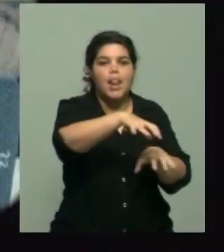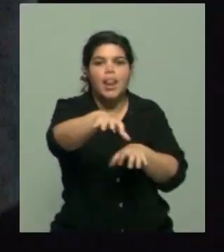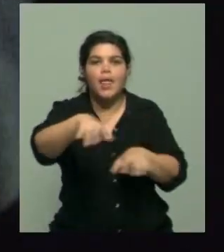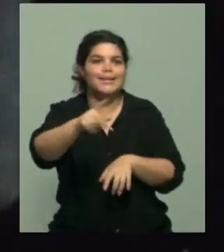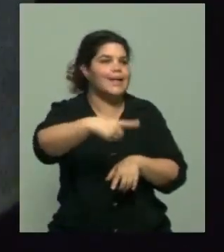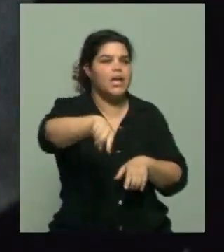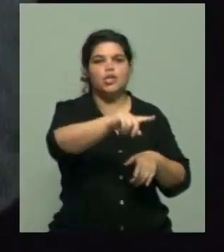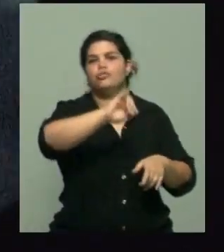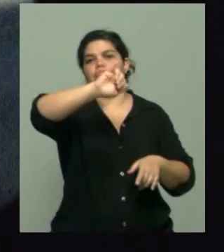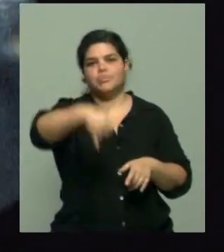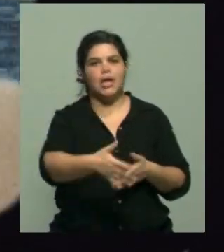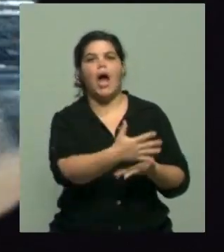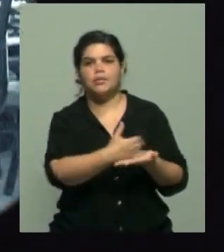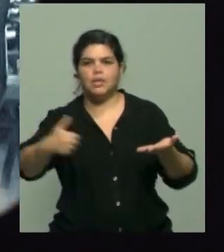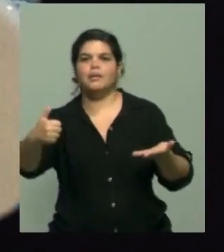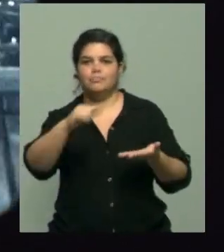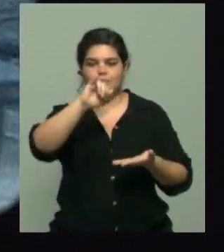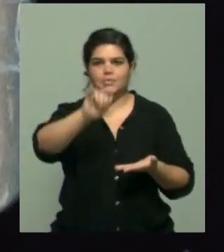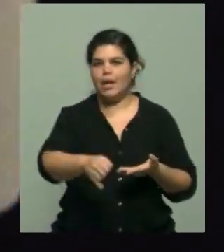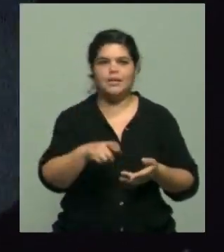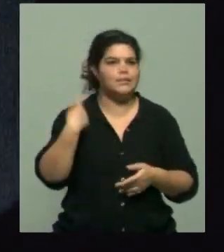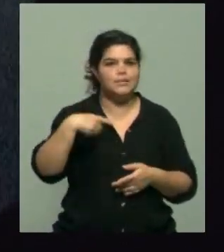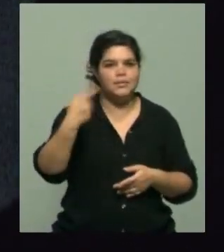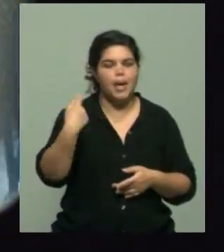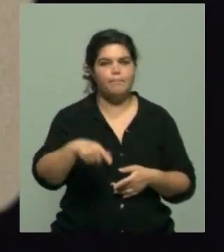y se nota la diferencia con otras